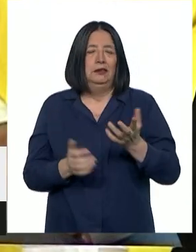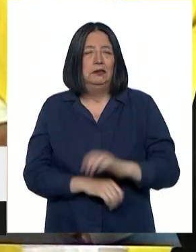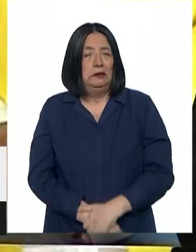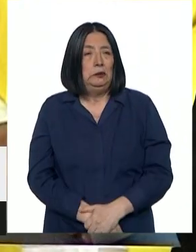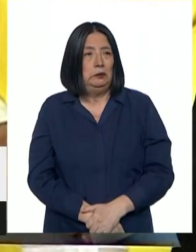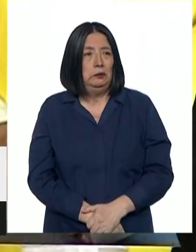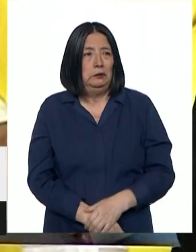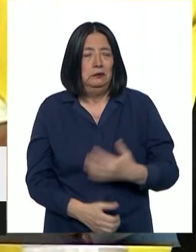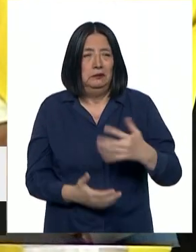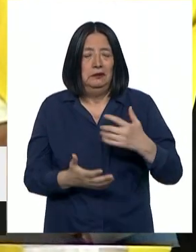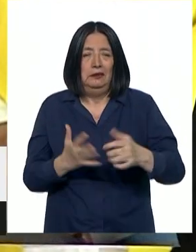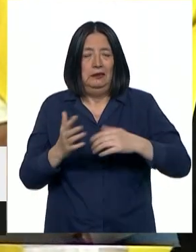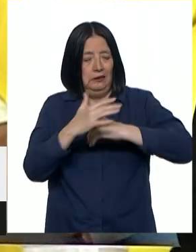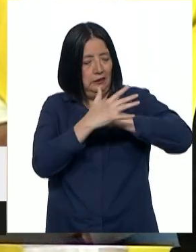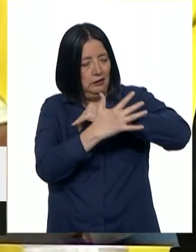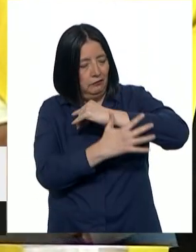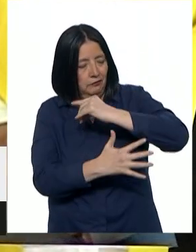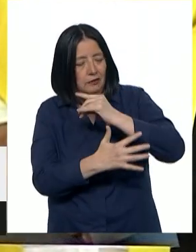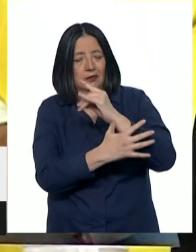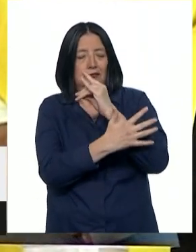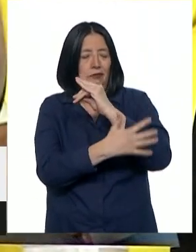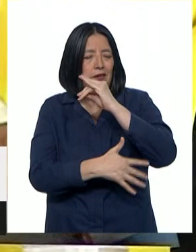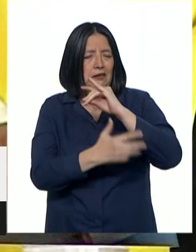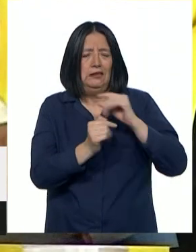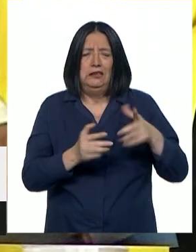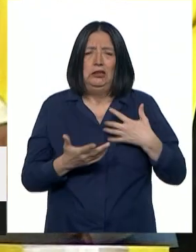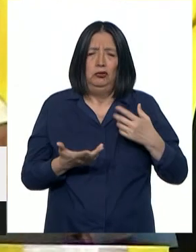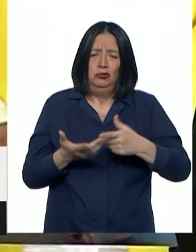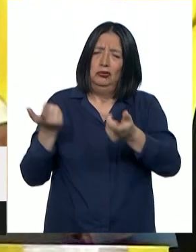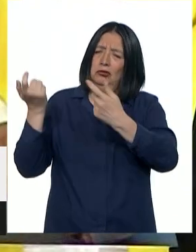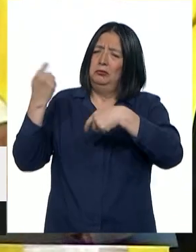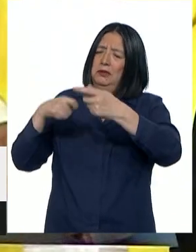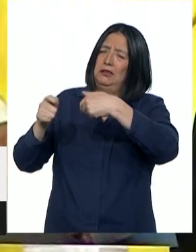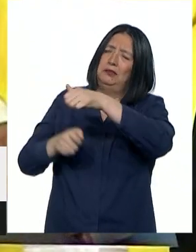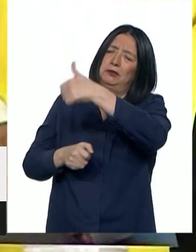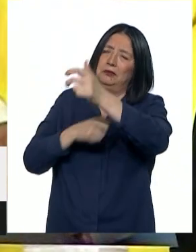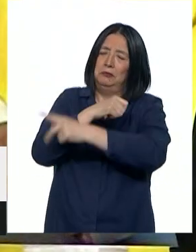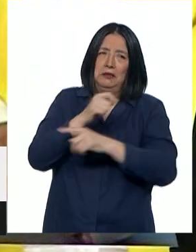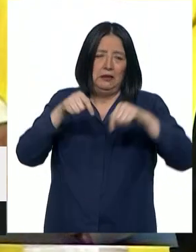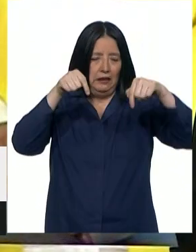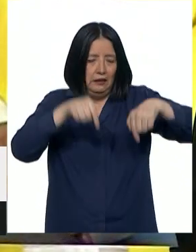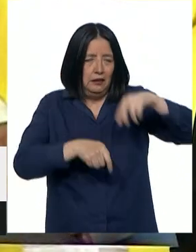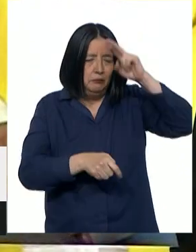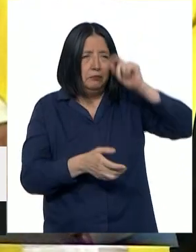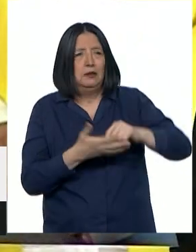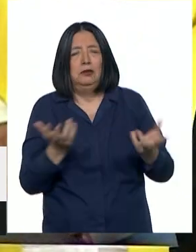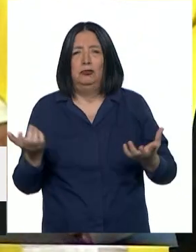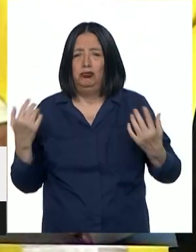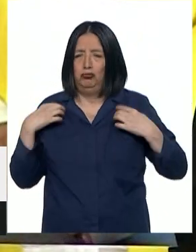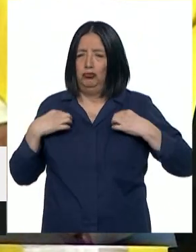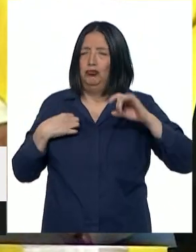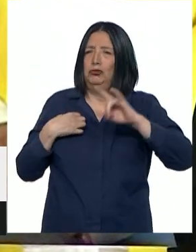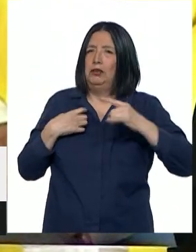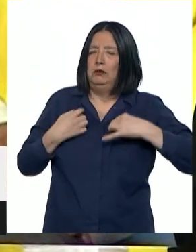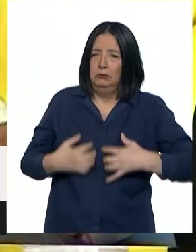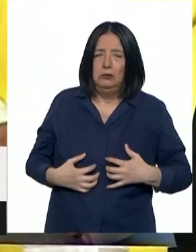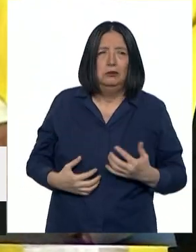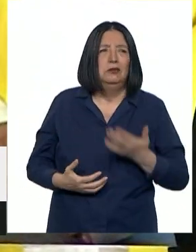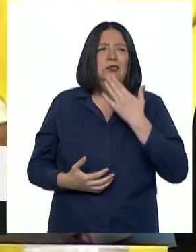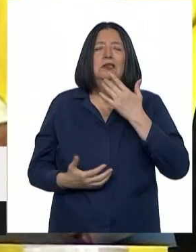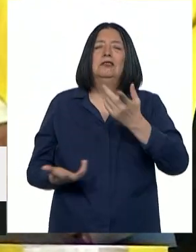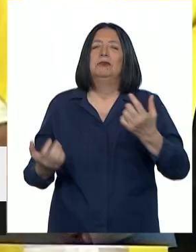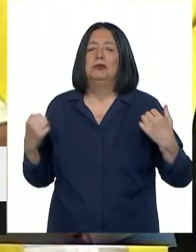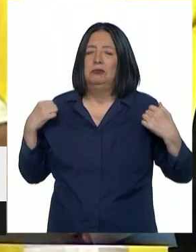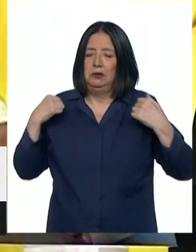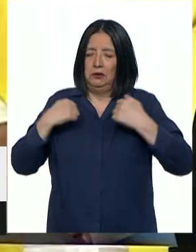La alpaca, la fibra natural que nosotros orgullosamente lo vendemos para afuera, y nosotros aquí en el Perú nos ponemos. ¿Quién no se ha puesto